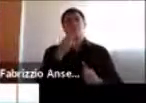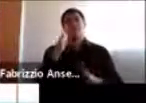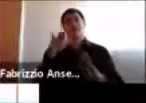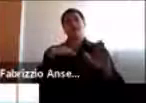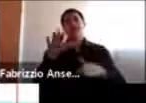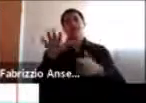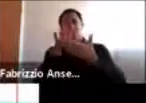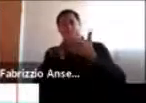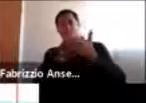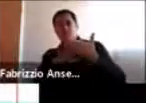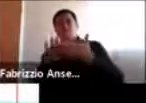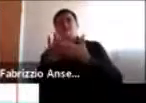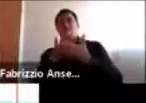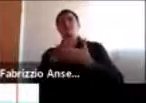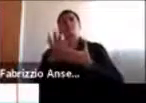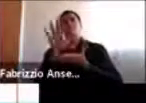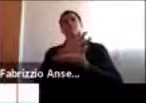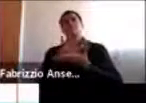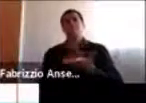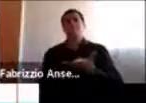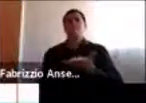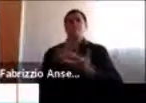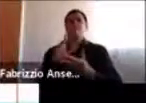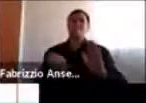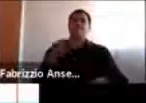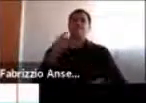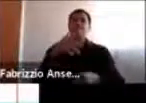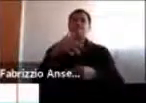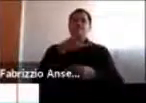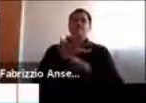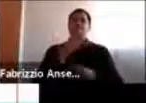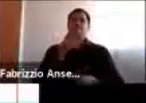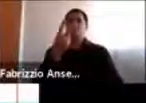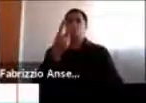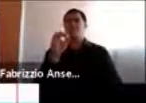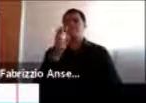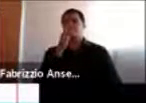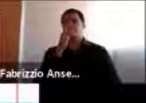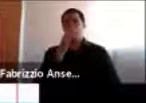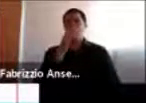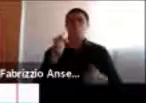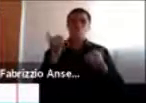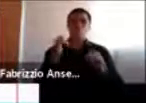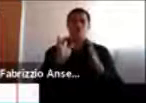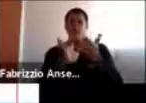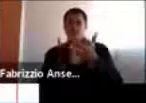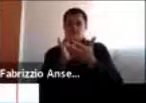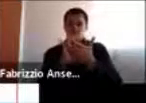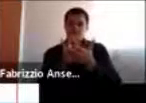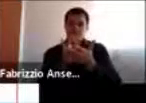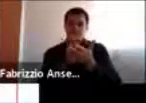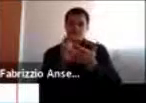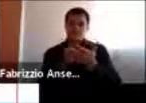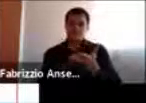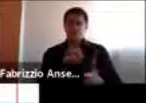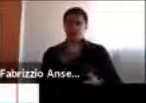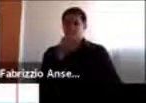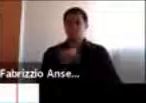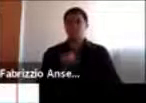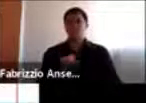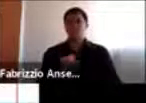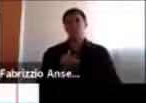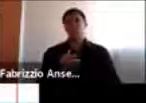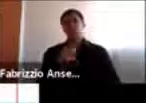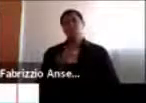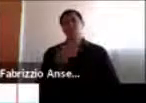convierte en 15 o en 20 minutos de estar jugando con el niño en la aplicación lo que en el fondo igual está acorde con